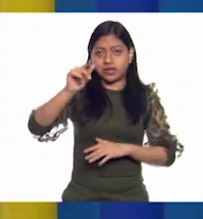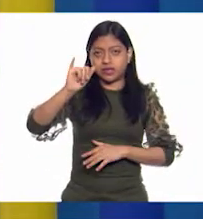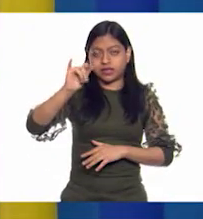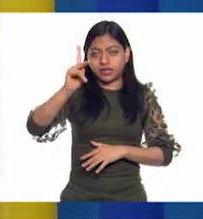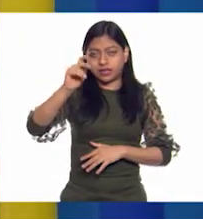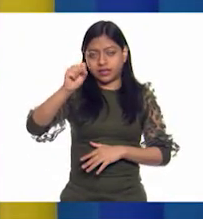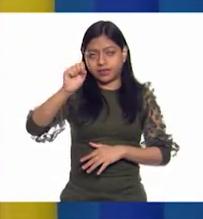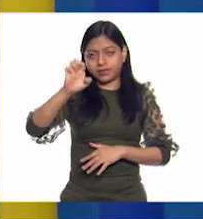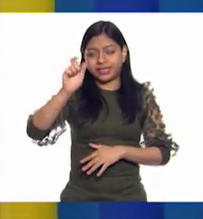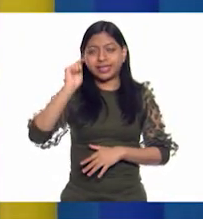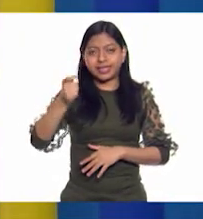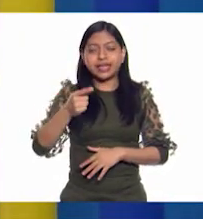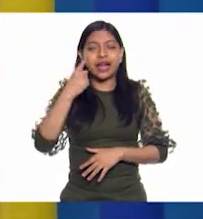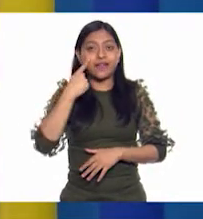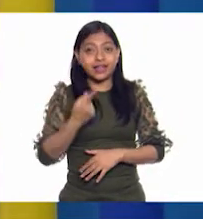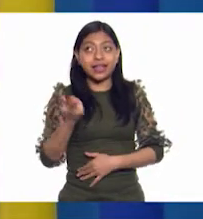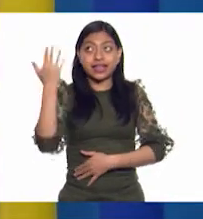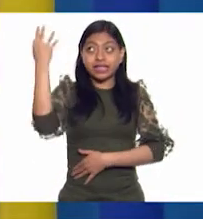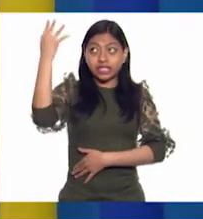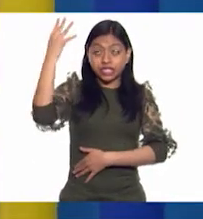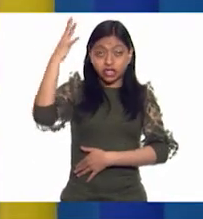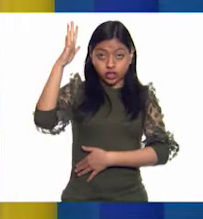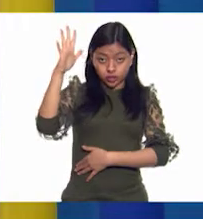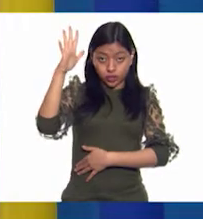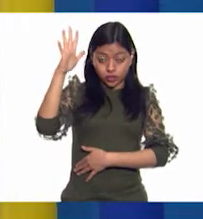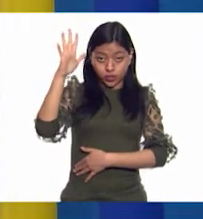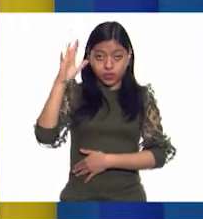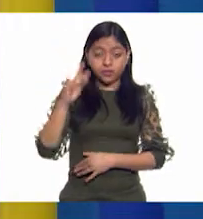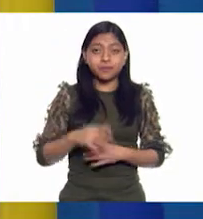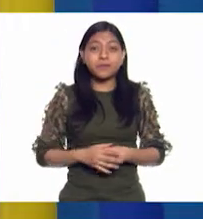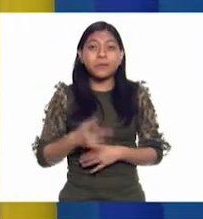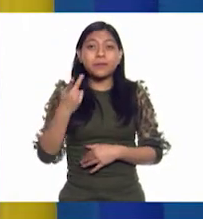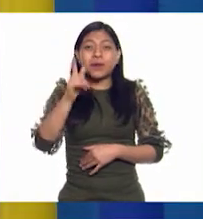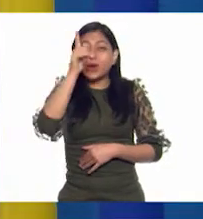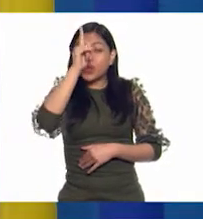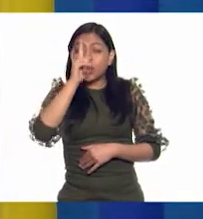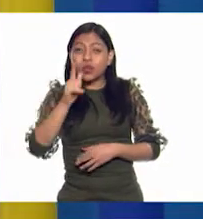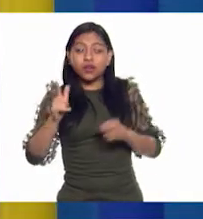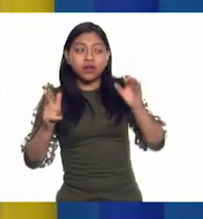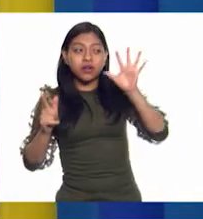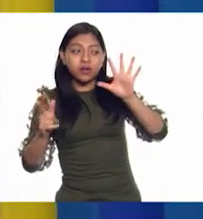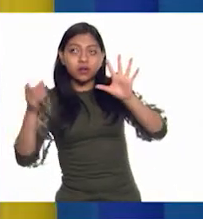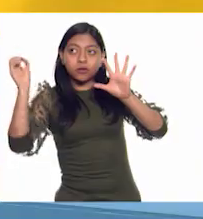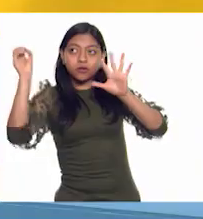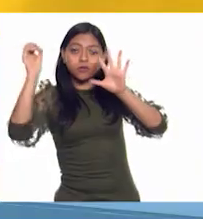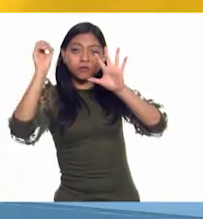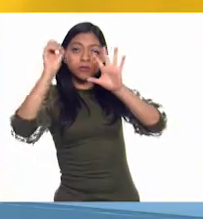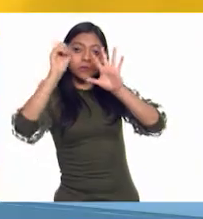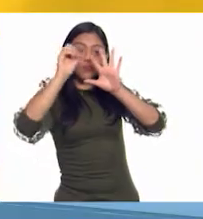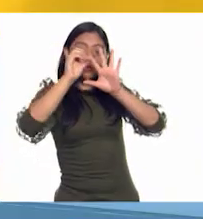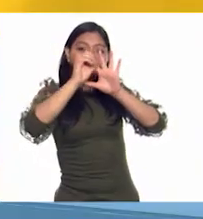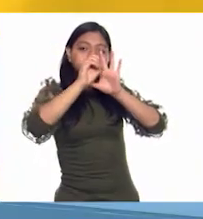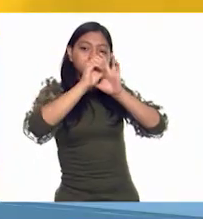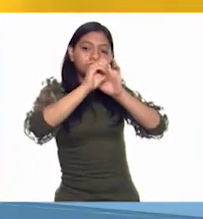día la luna llega a tapar la luz del sol que llega a la Tierra proyectando su sombra. ¿Y también existen